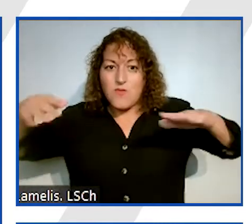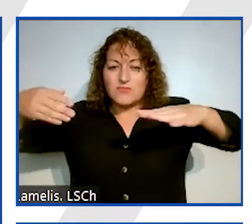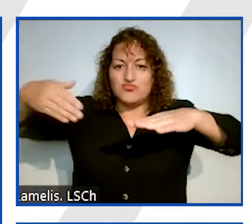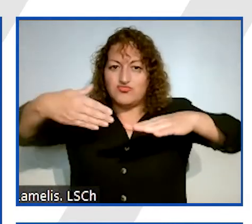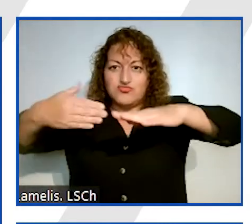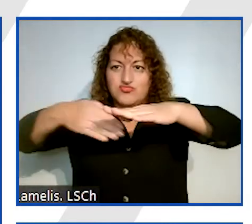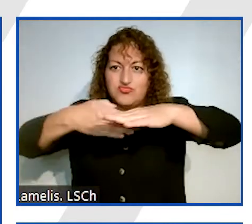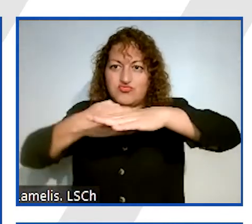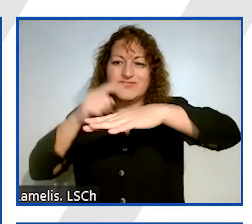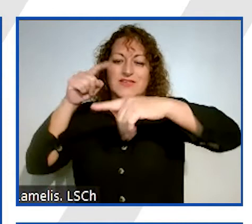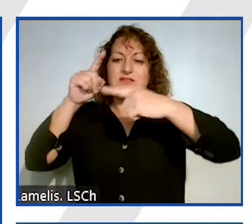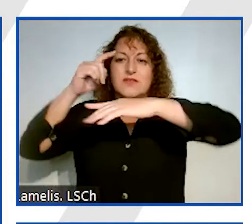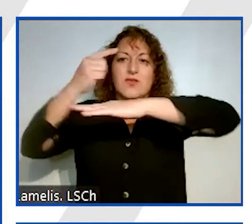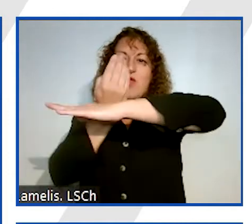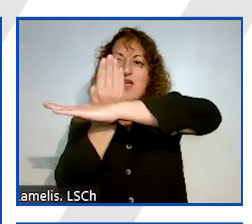Perdón.